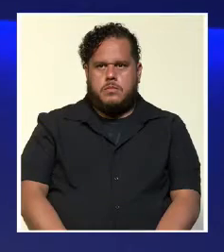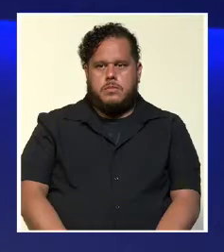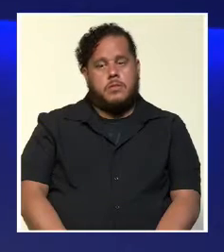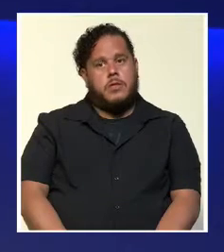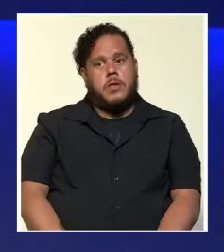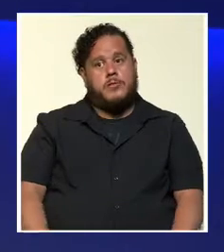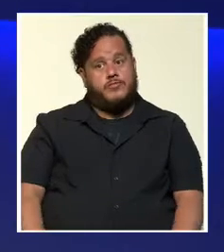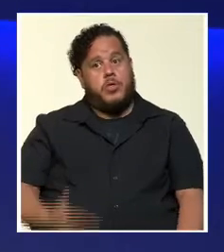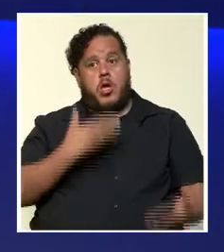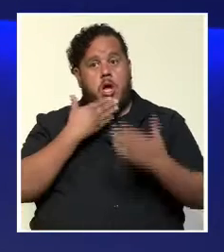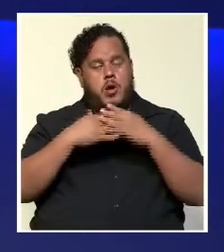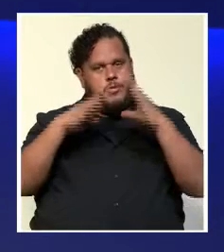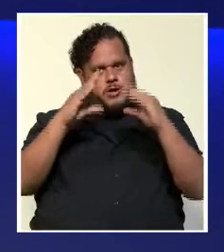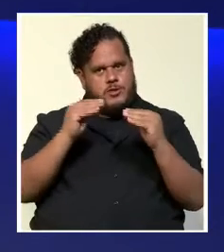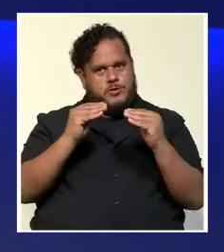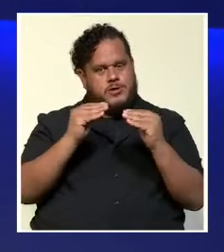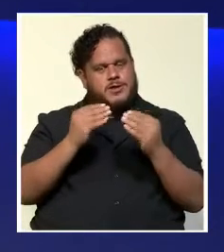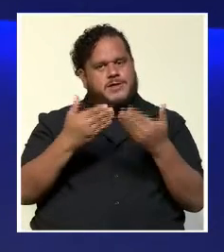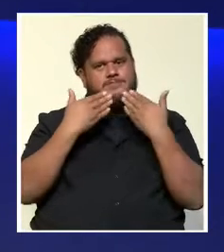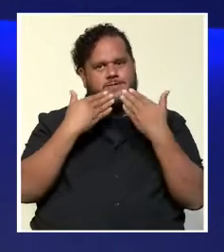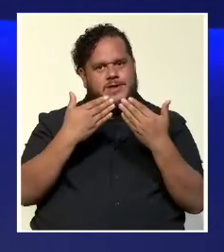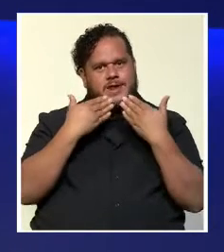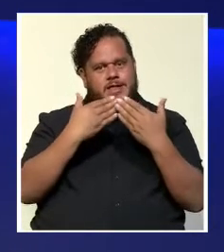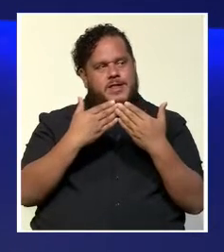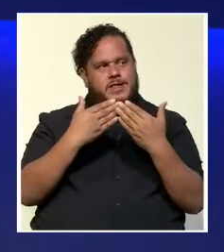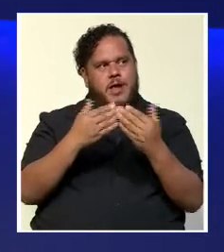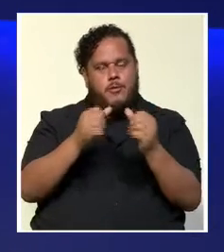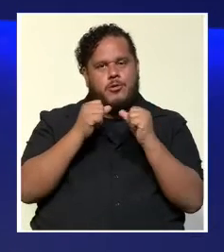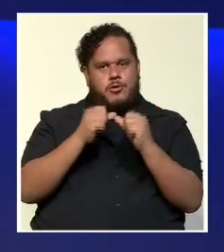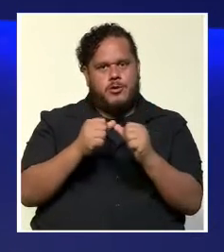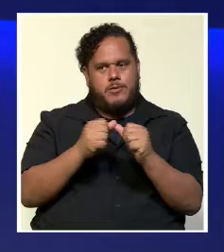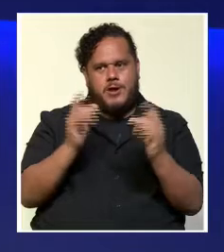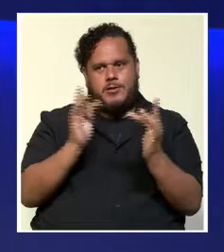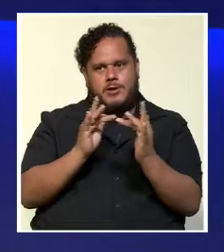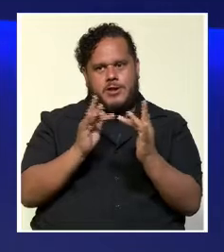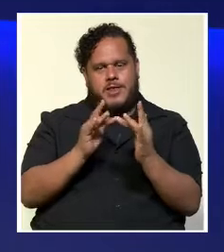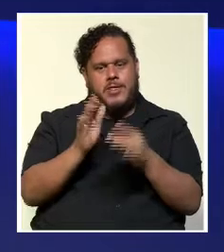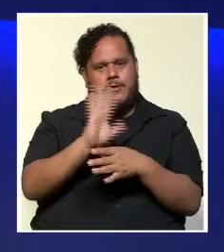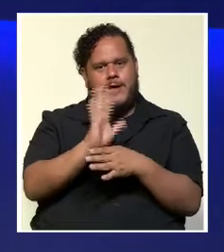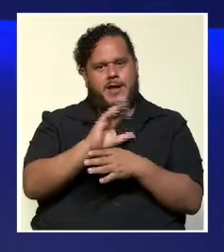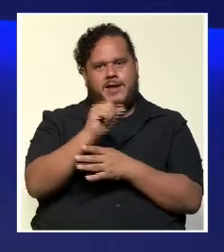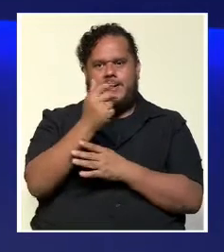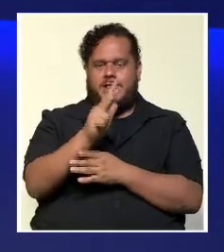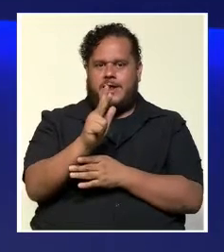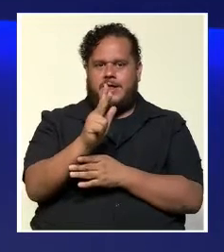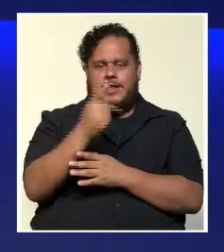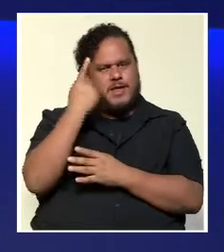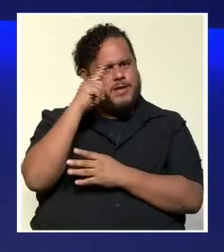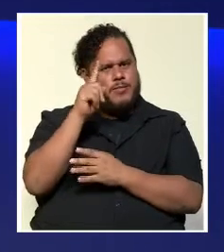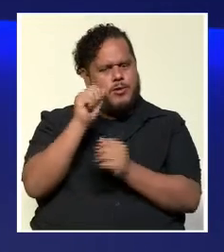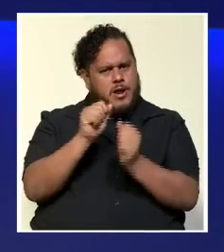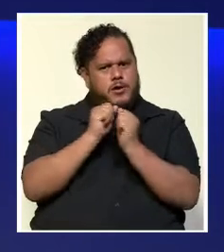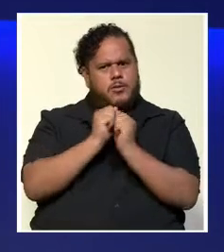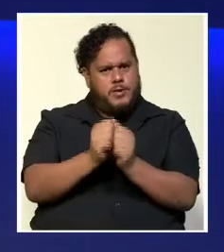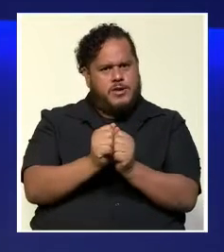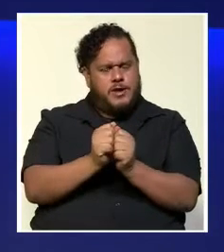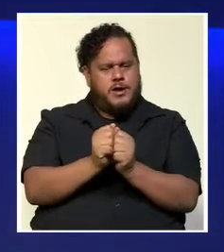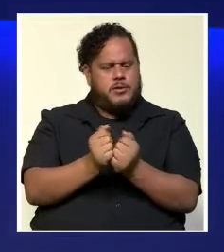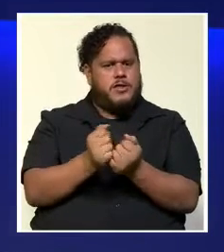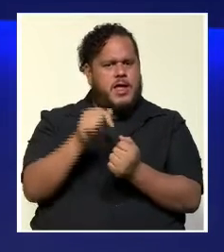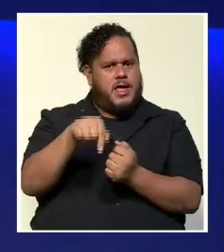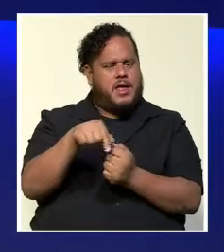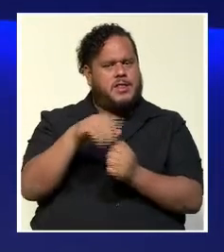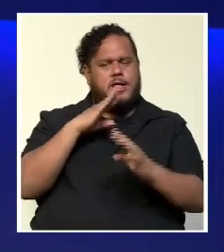Buenas noches, gracias por continuar conectados a la señal de Canal 13 y por acompañarnos en estas